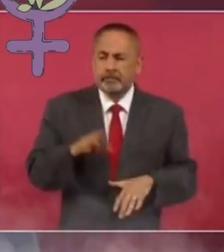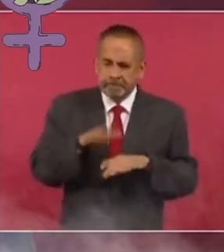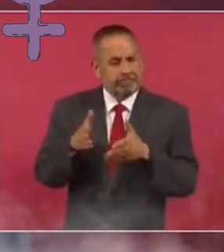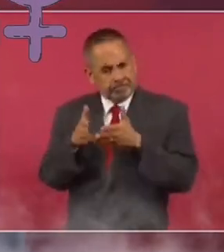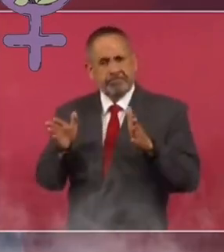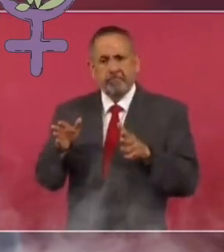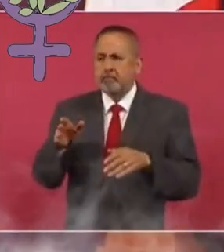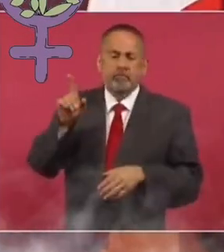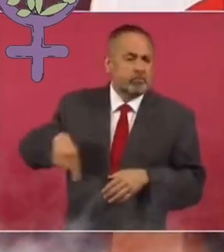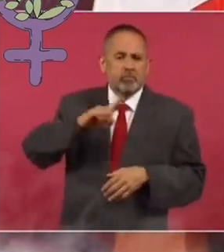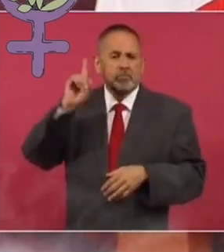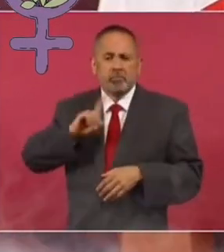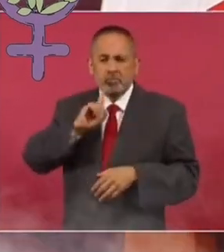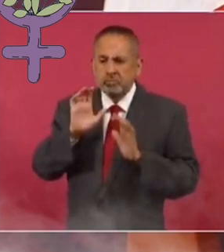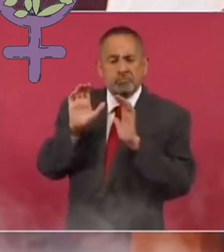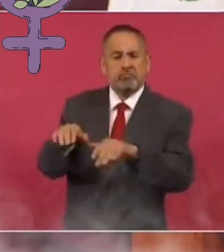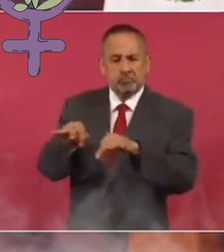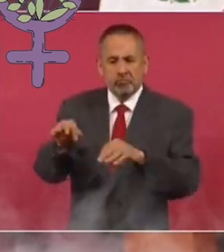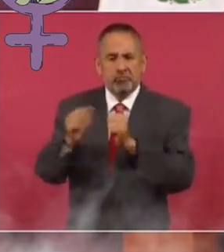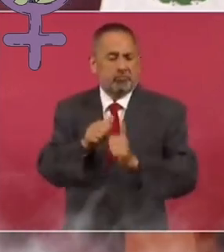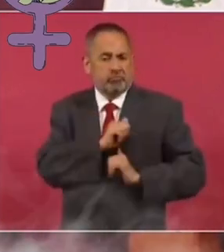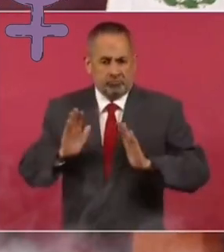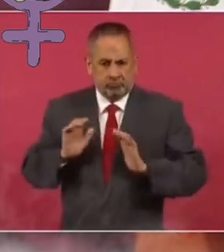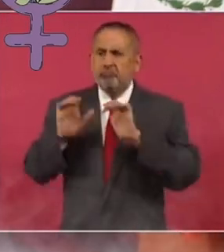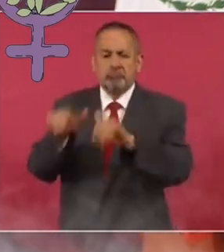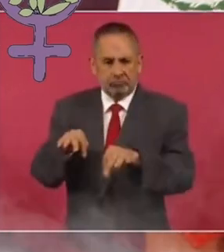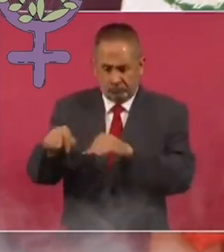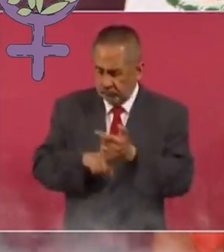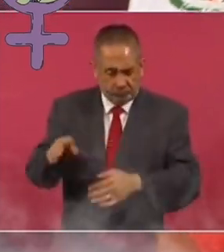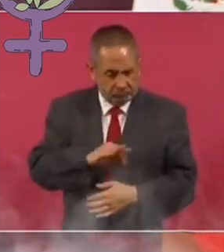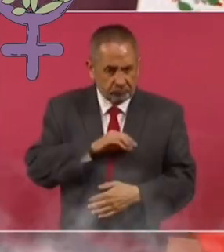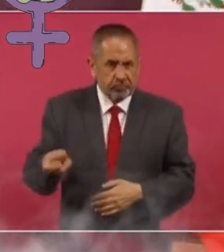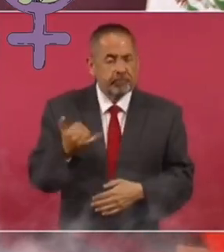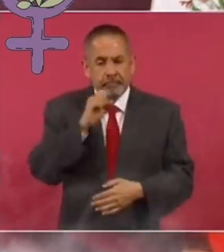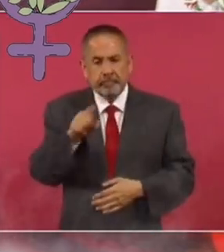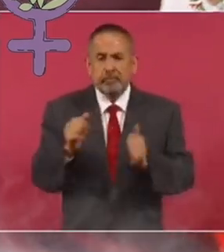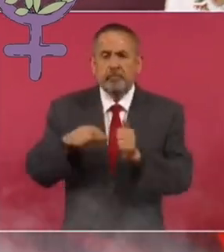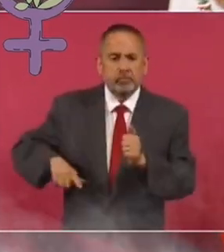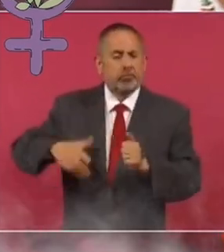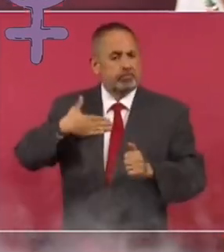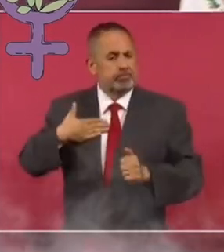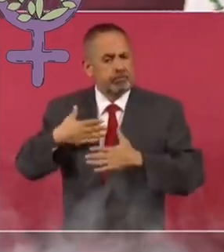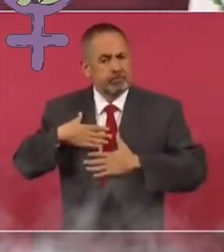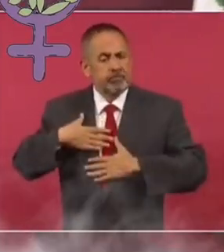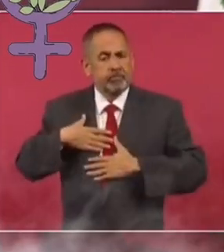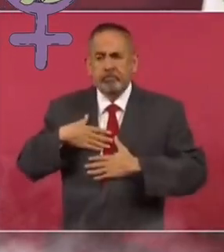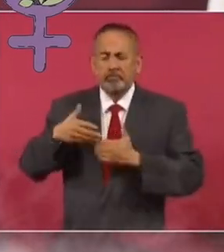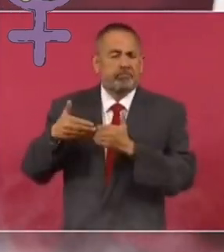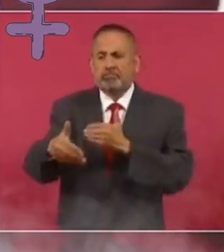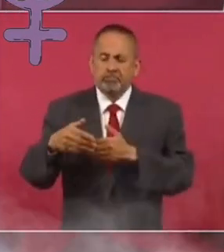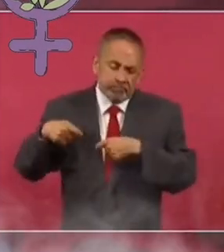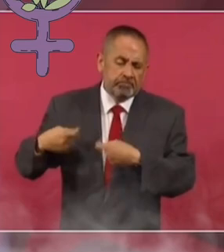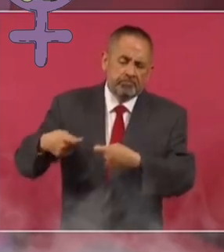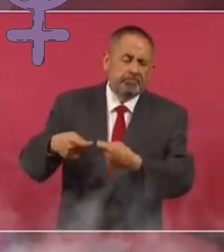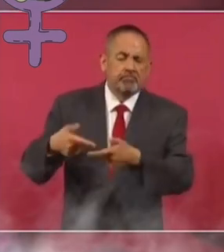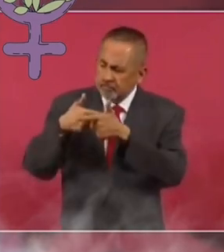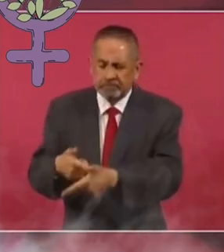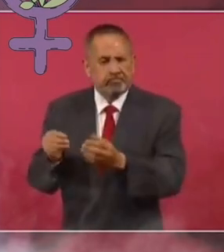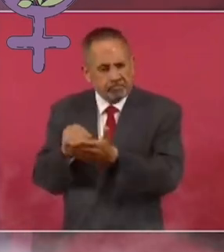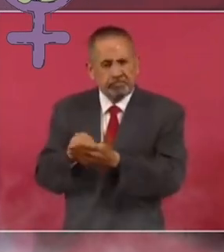apertura de mujeres para trabajar en las Fuerzas Armadas. Y en lo que tiene que ver con el gobierno que represento, pues van a seguir siendo